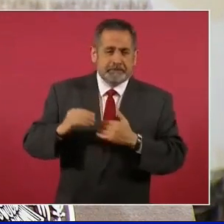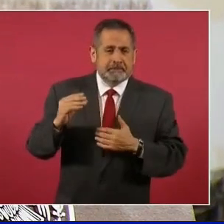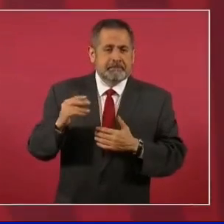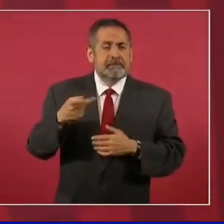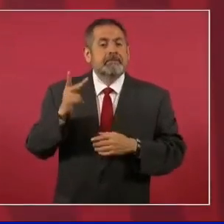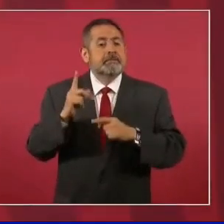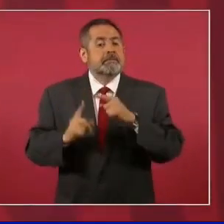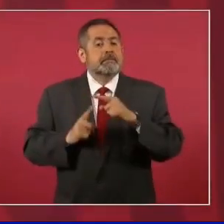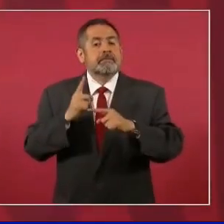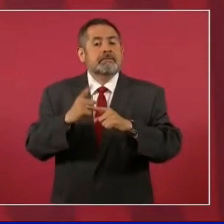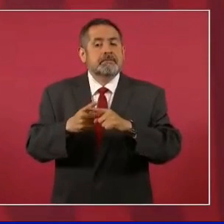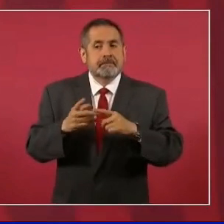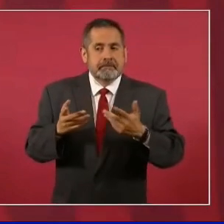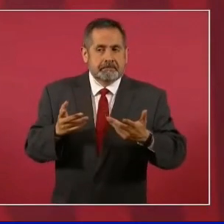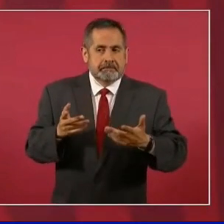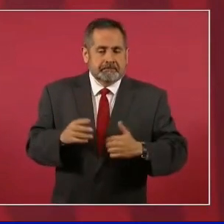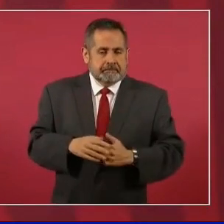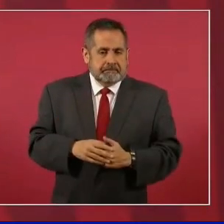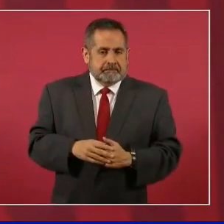Pero además